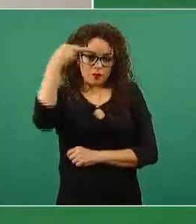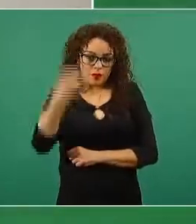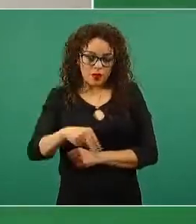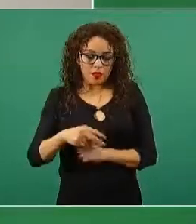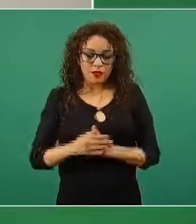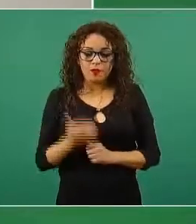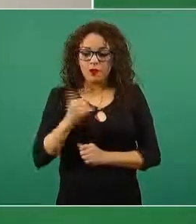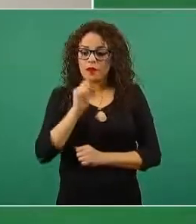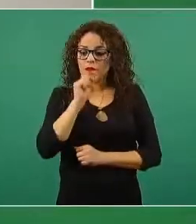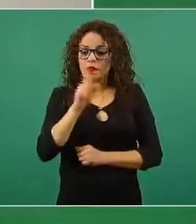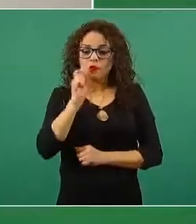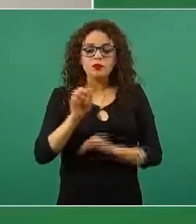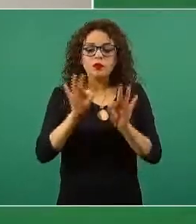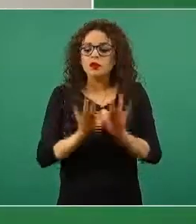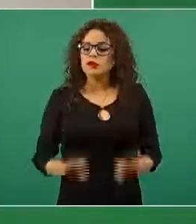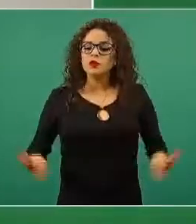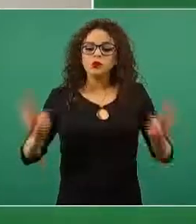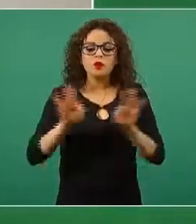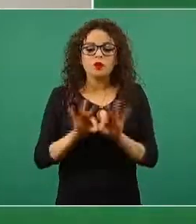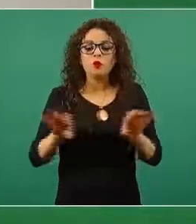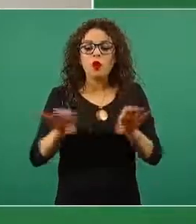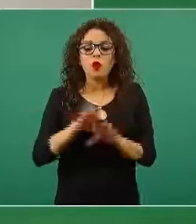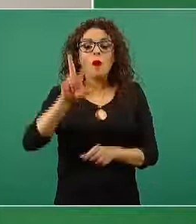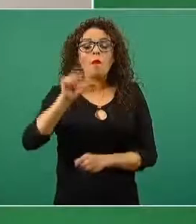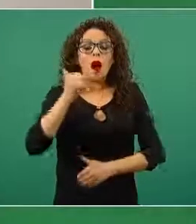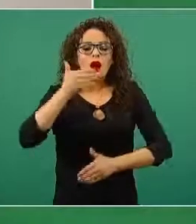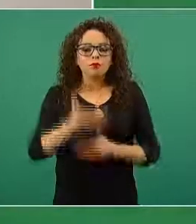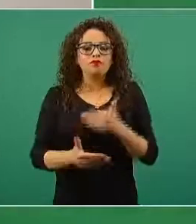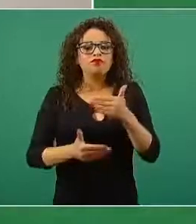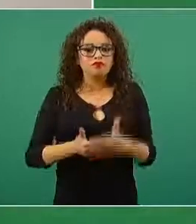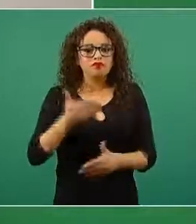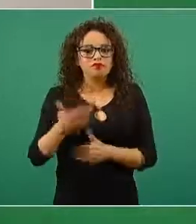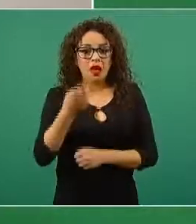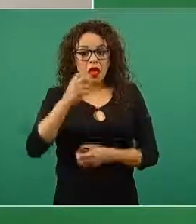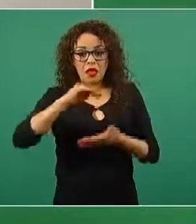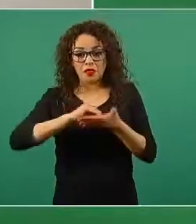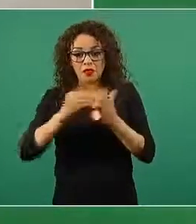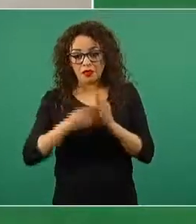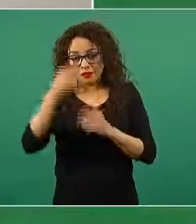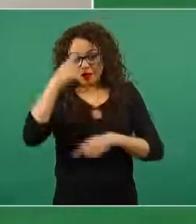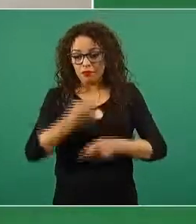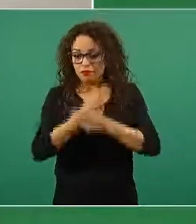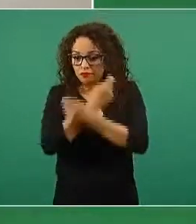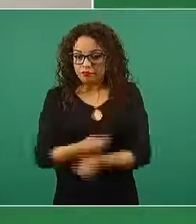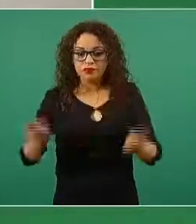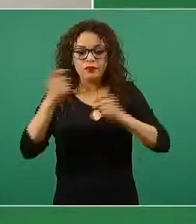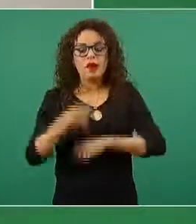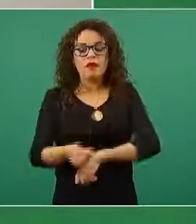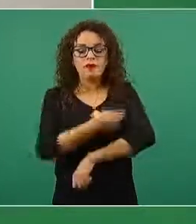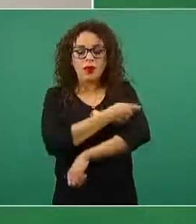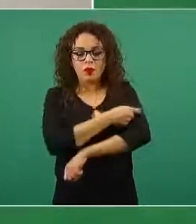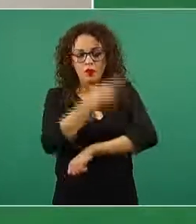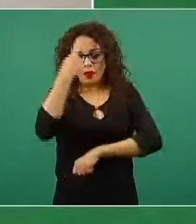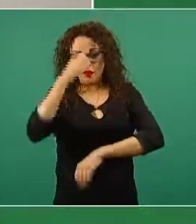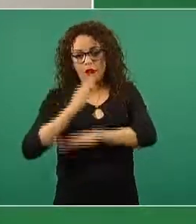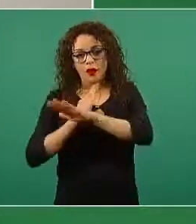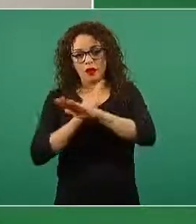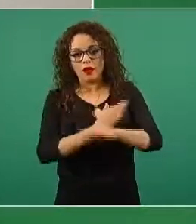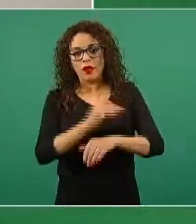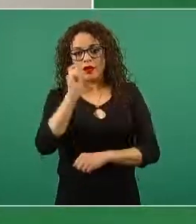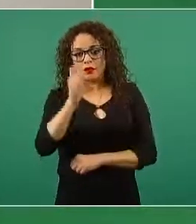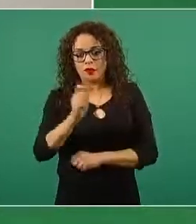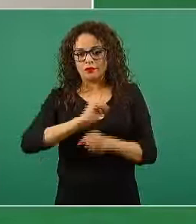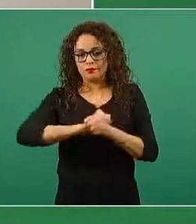como, más importantemente, cómo vamos avanzando en la Estrategia Nacional de Vacunación para la prevención de